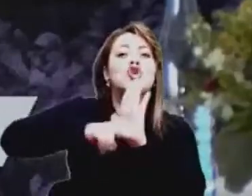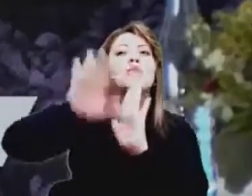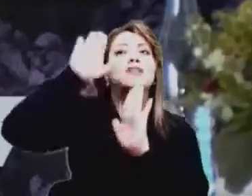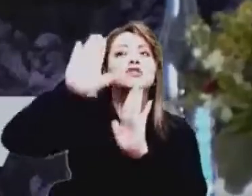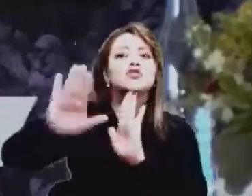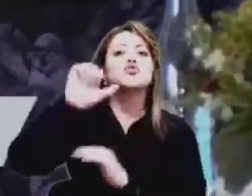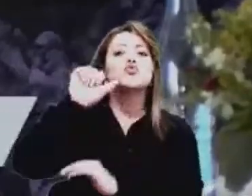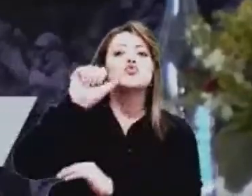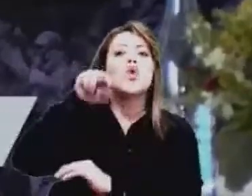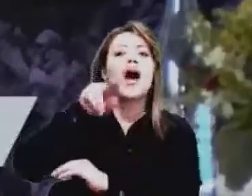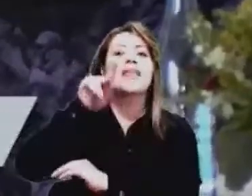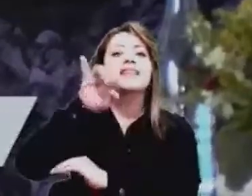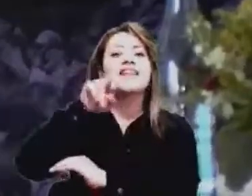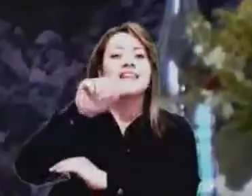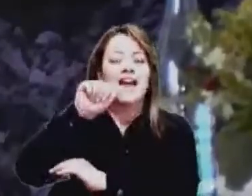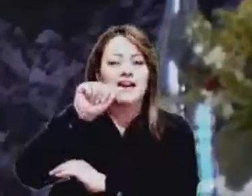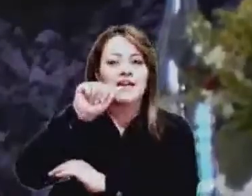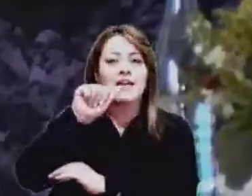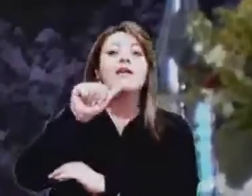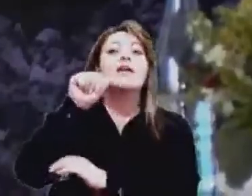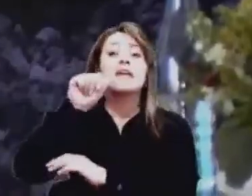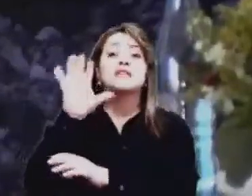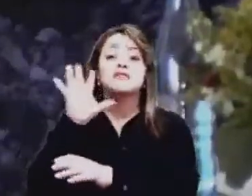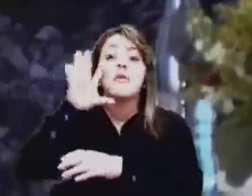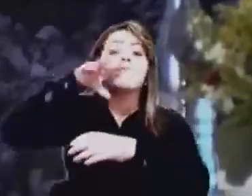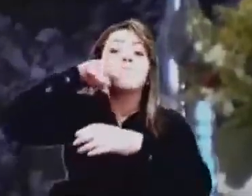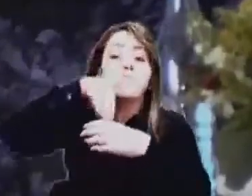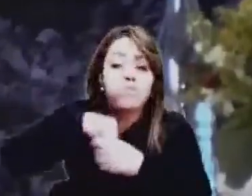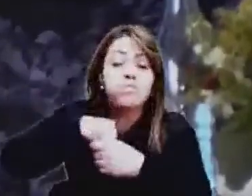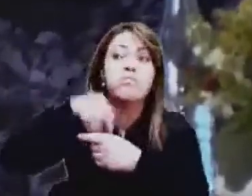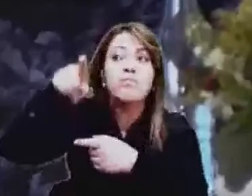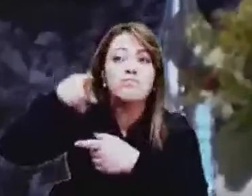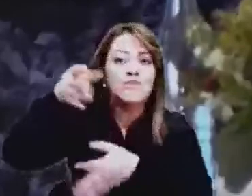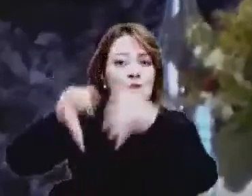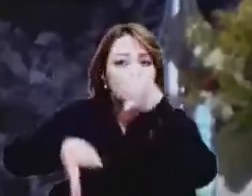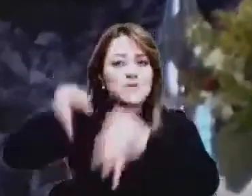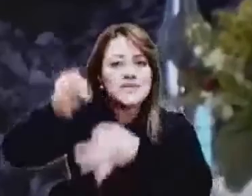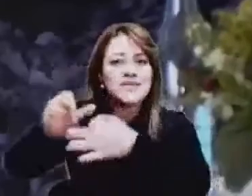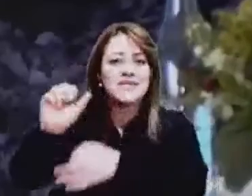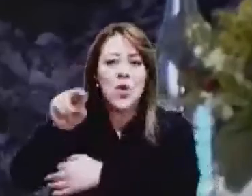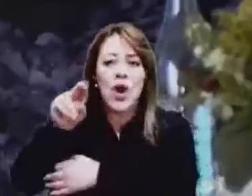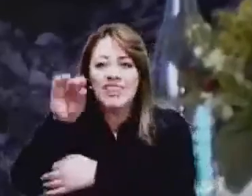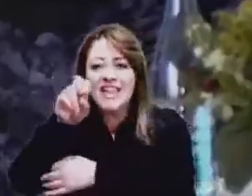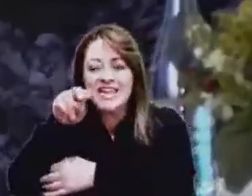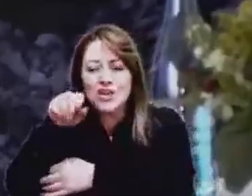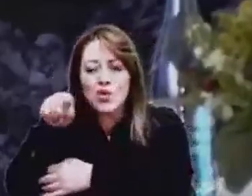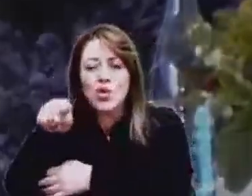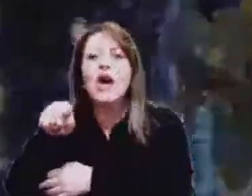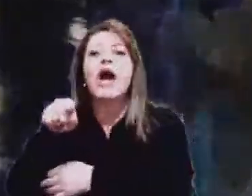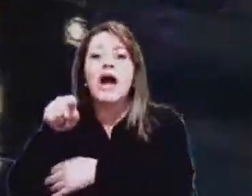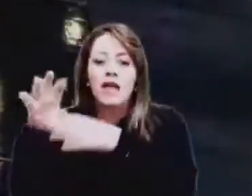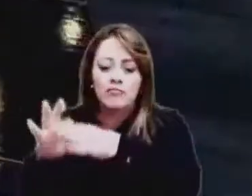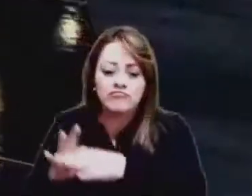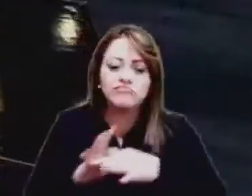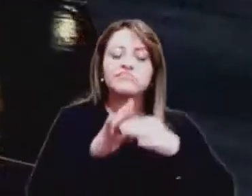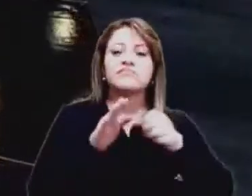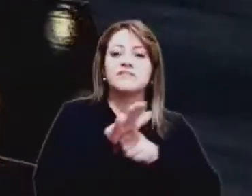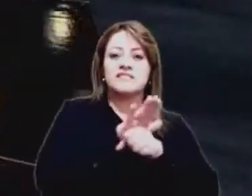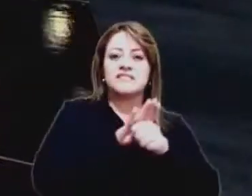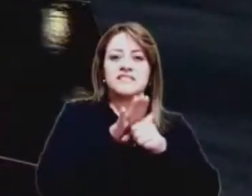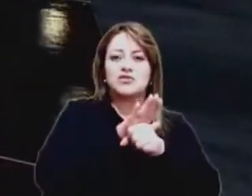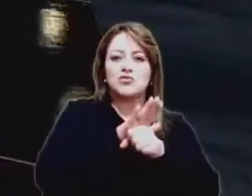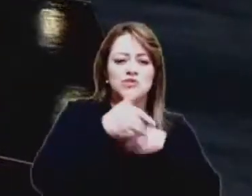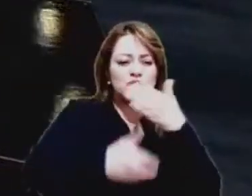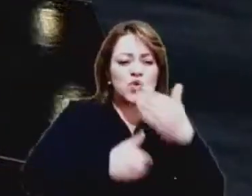puede inmiscuir aunque lo haya hecho en algunos casos con el conflicto y los supuestos de hecho del conflicto el me voy a decir como